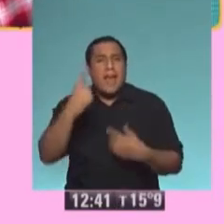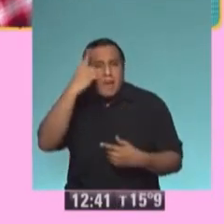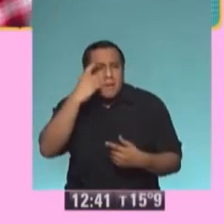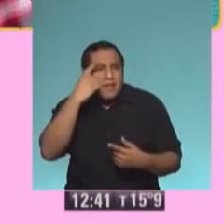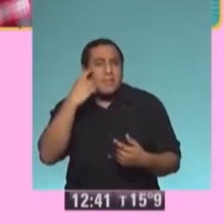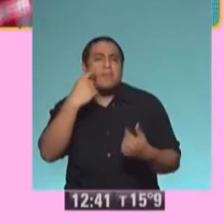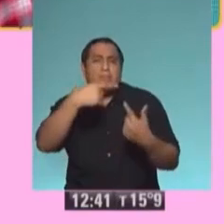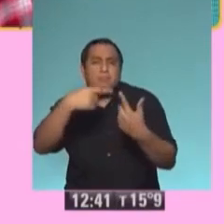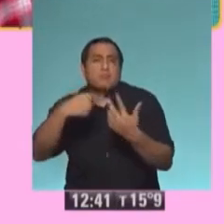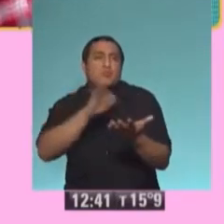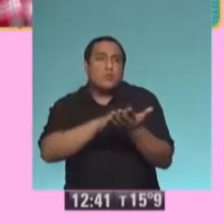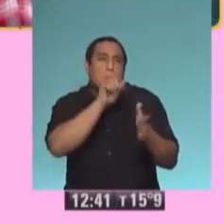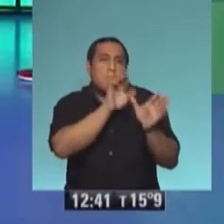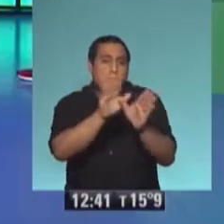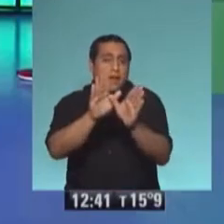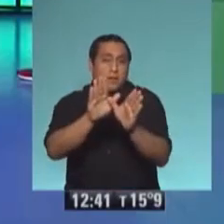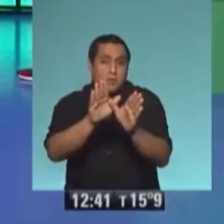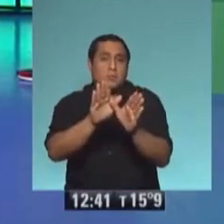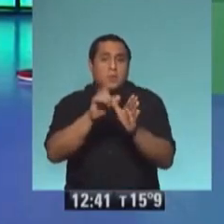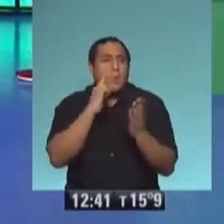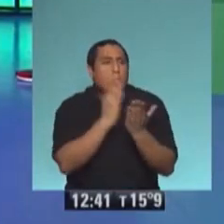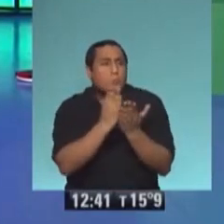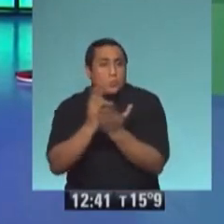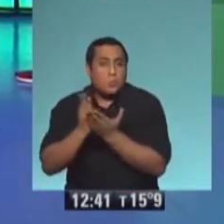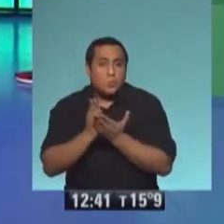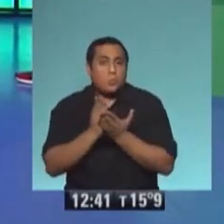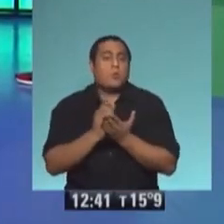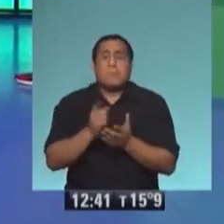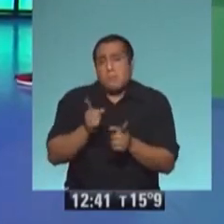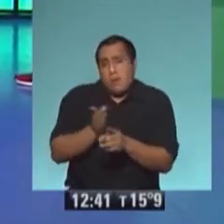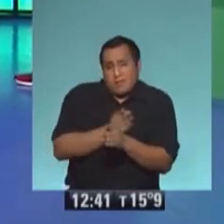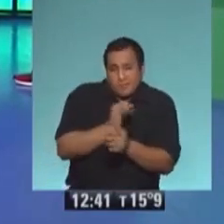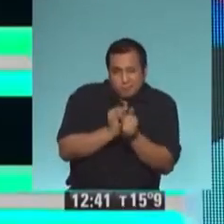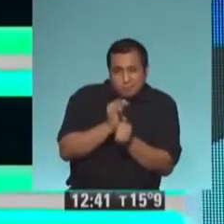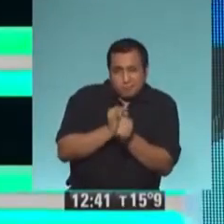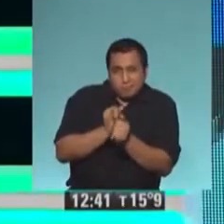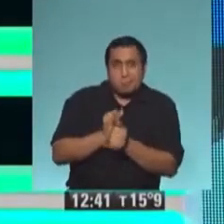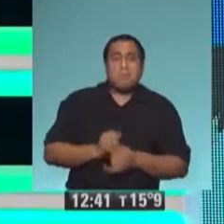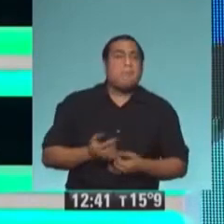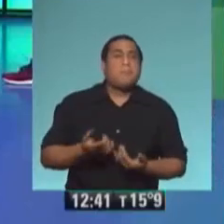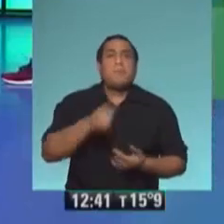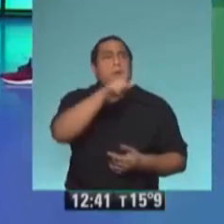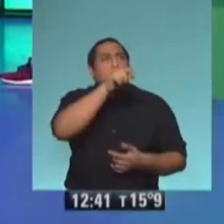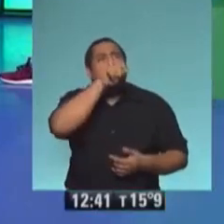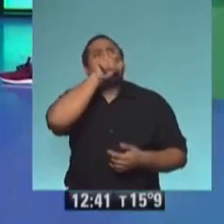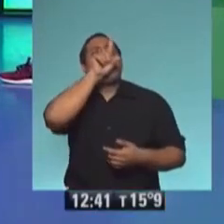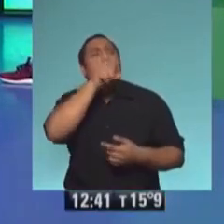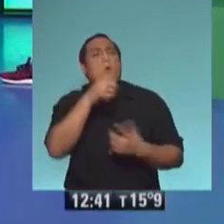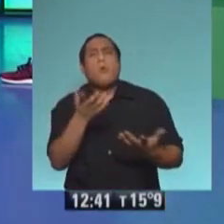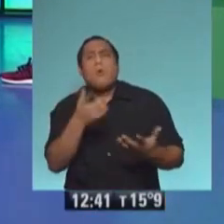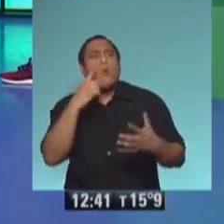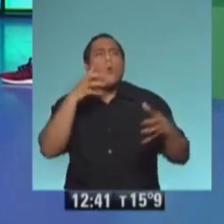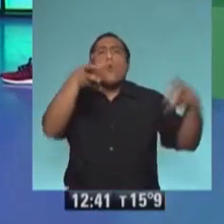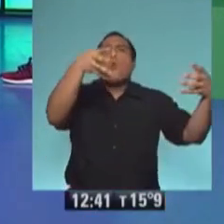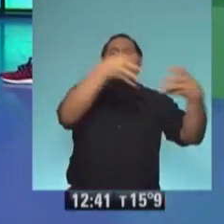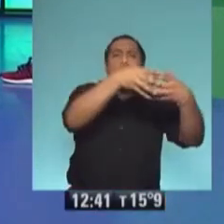decir, pequeñitas, dentro del estudio de las aves, como por ejemplo lo que les decía antes, ¿no? Sí. El estudio del canto, o de las